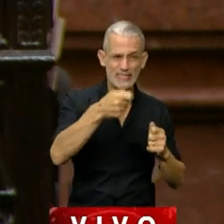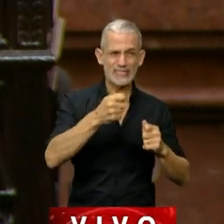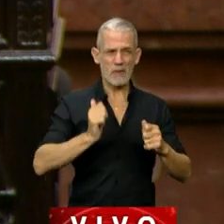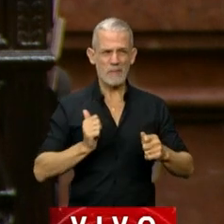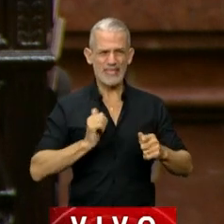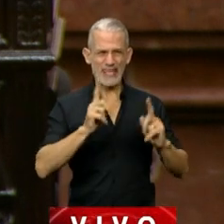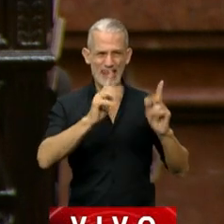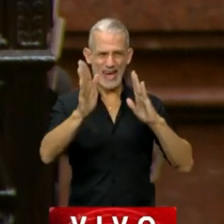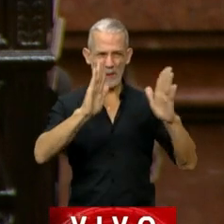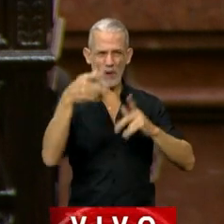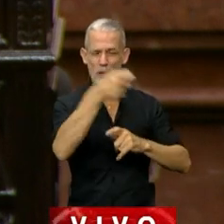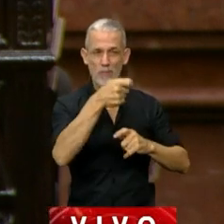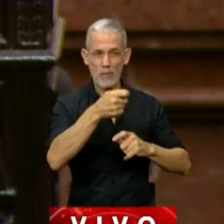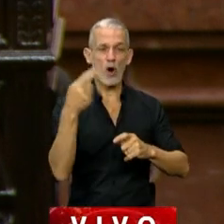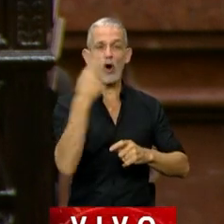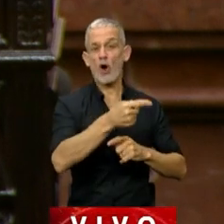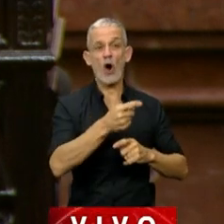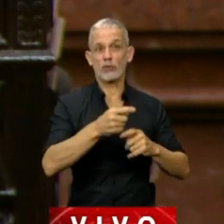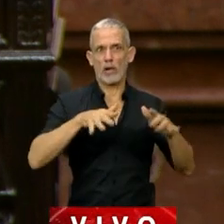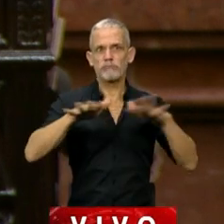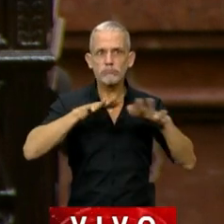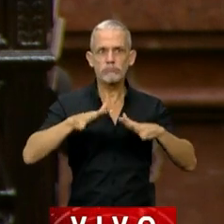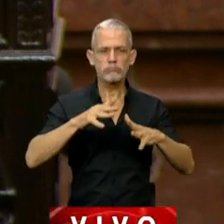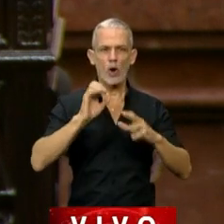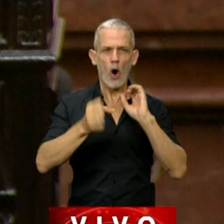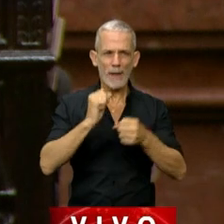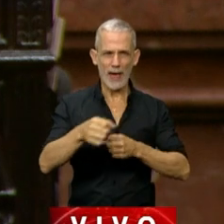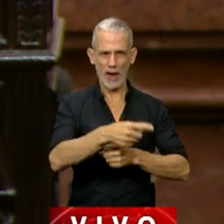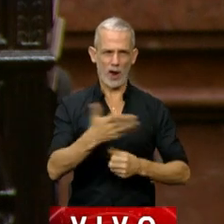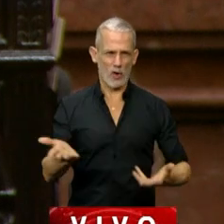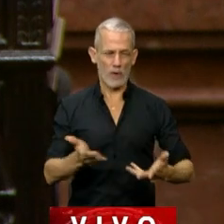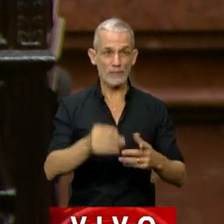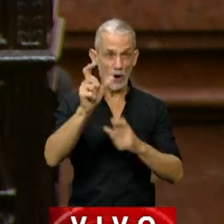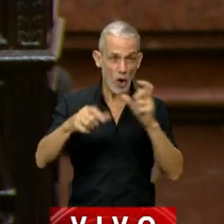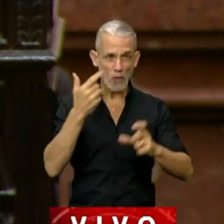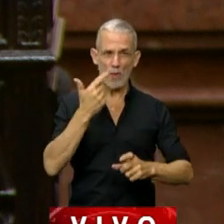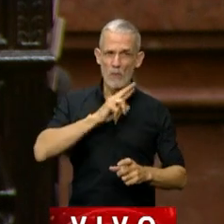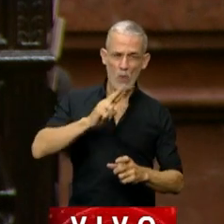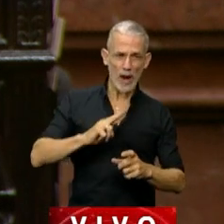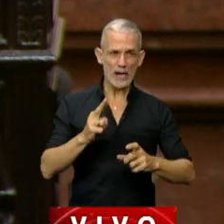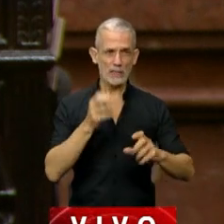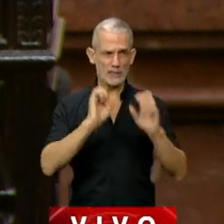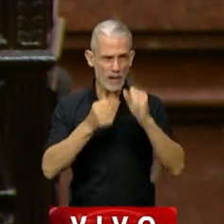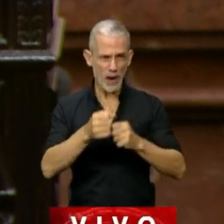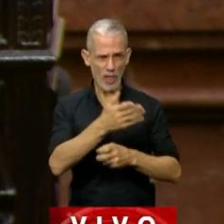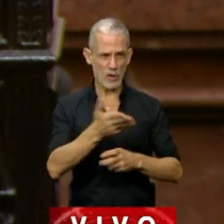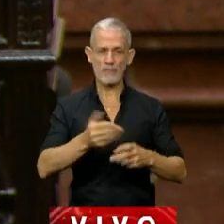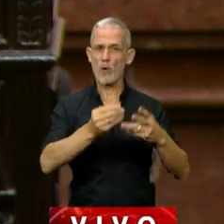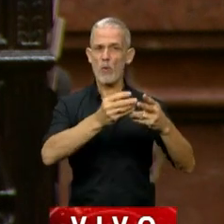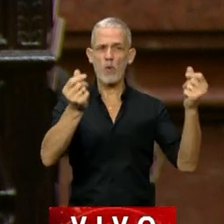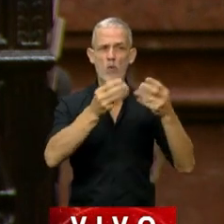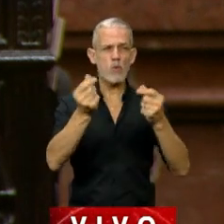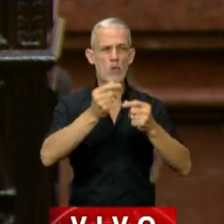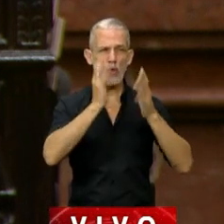lesa humanidad contra el movimiento obrero, porque todos esos trabajadores y trabajadoras